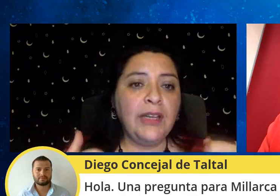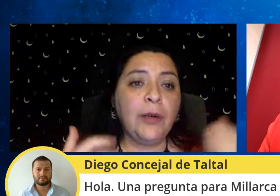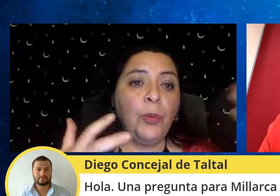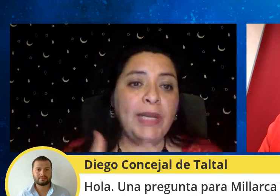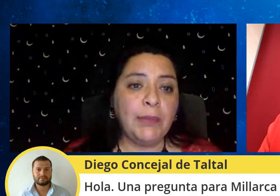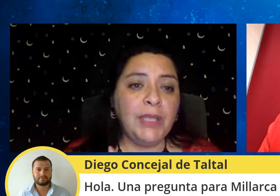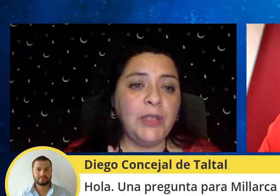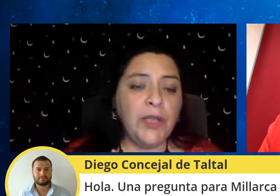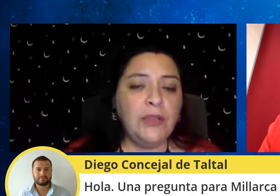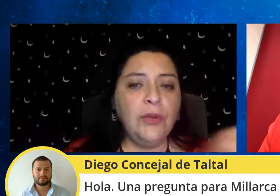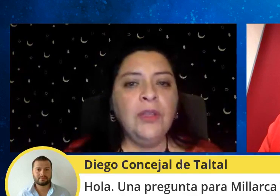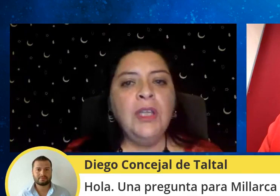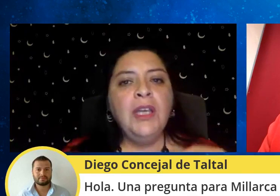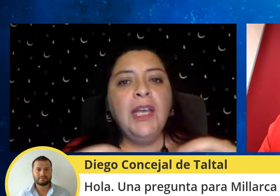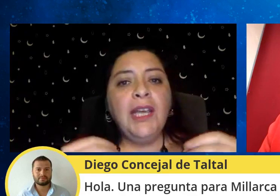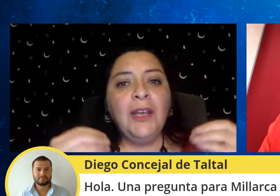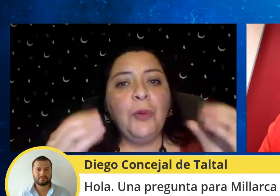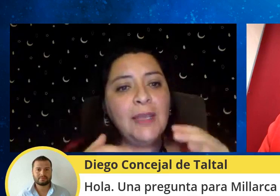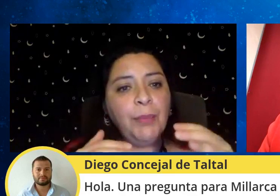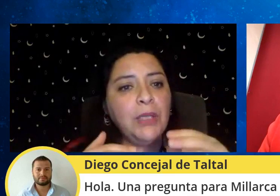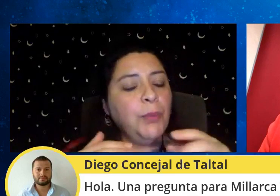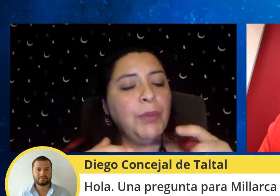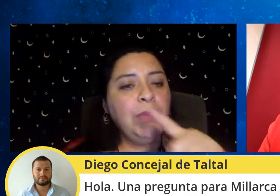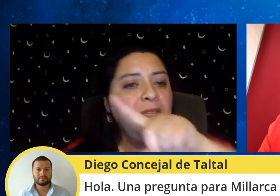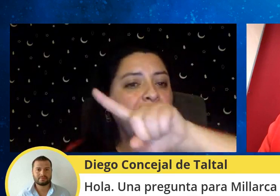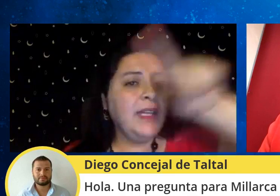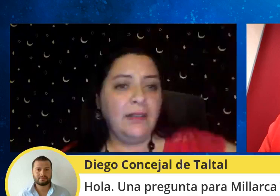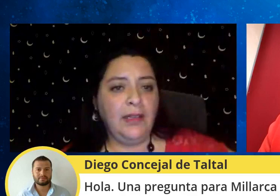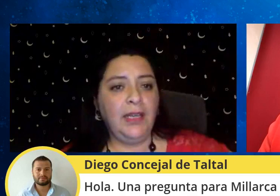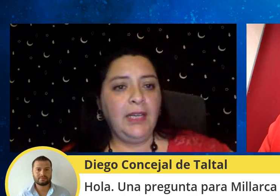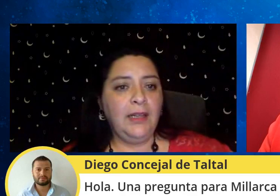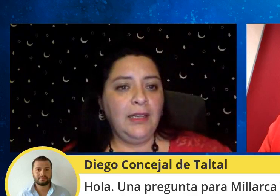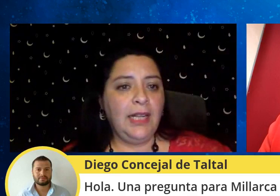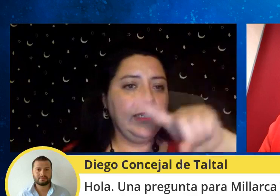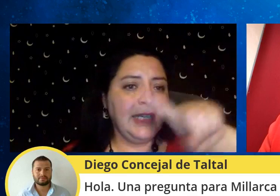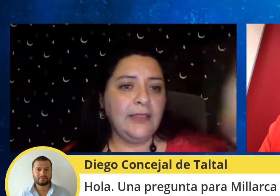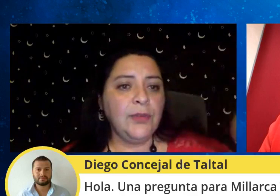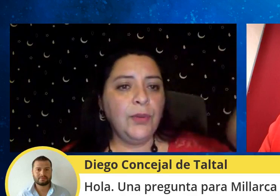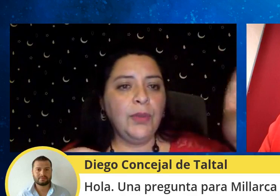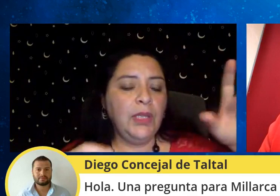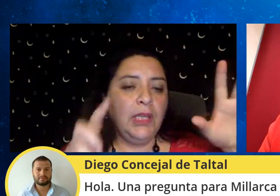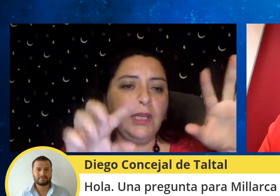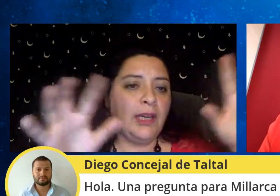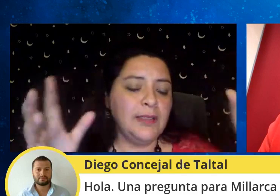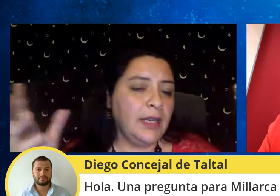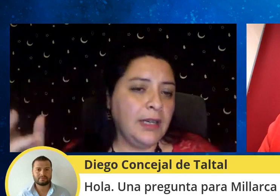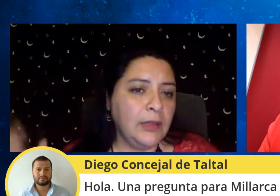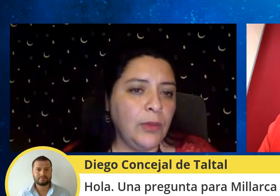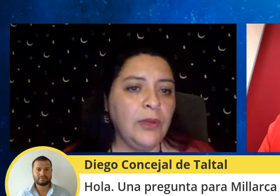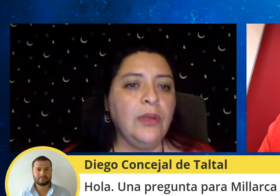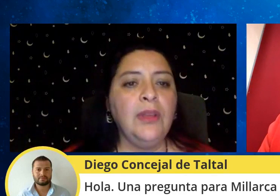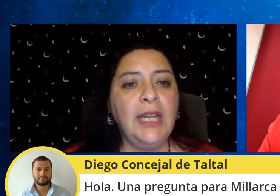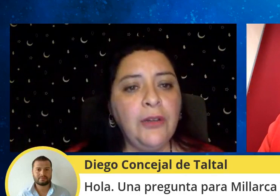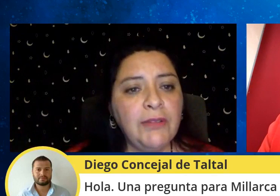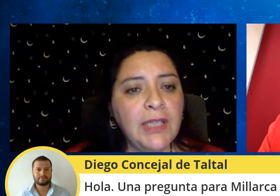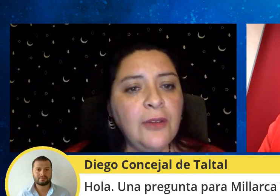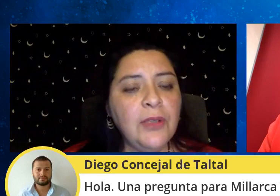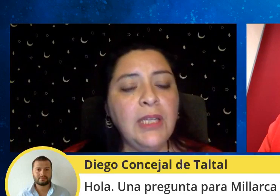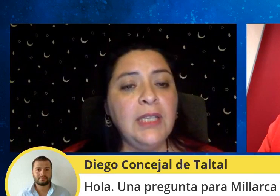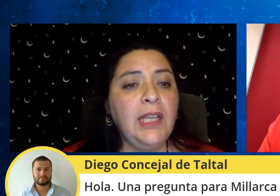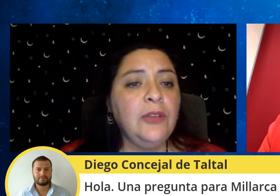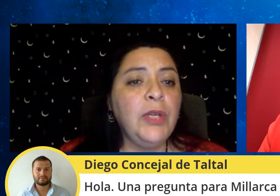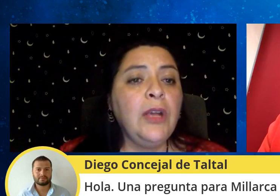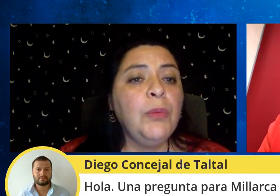que es recuperar meteoritos, una cámara simple nos permite ver el trazo y hacer el cálculo de las órbitas